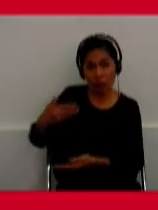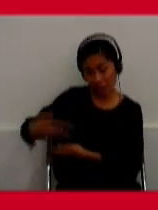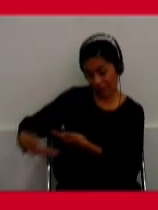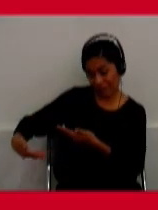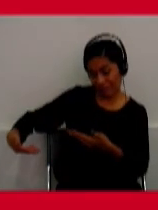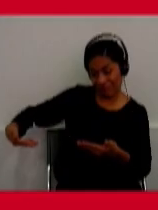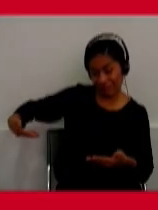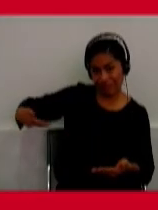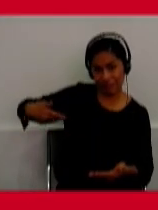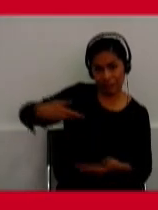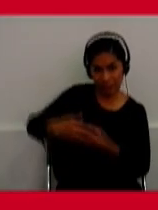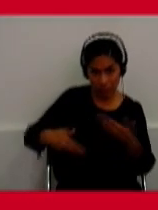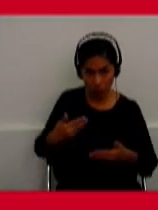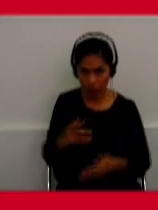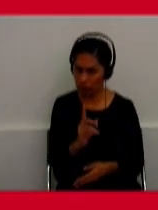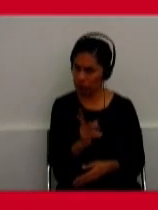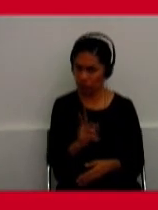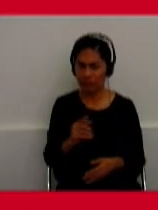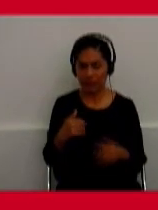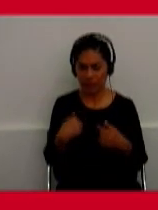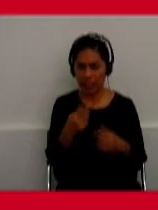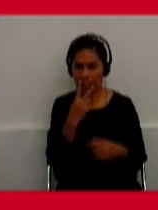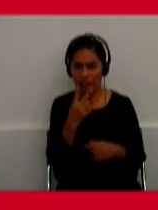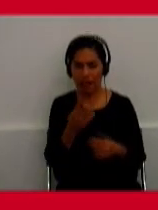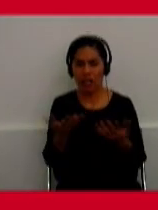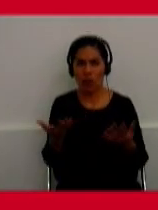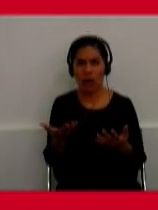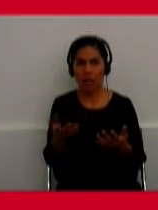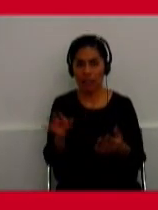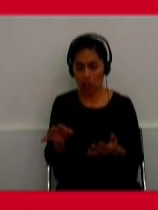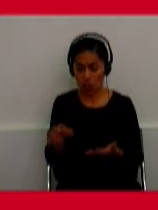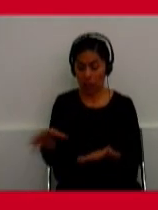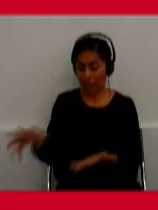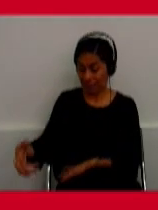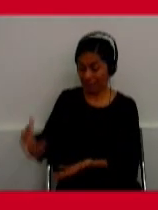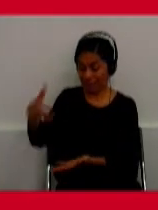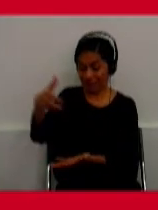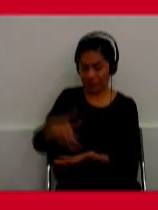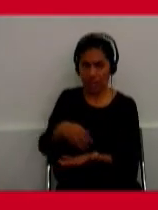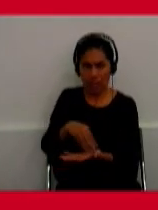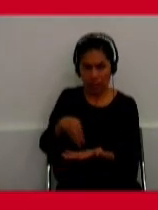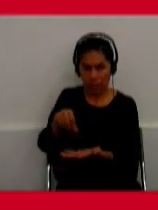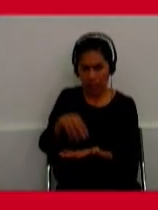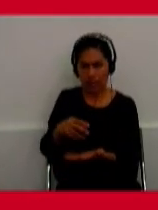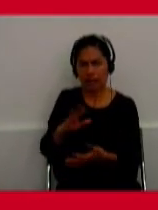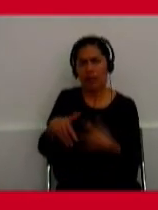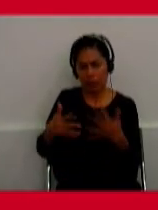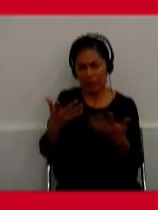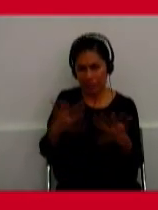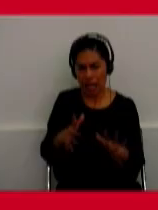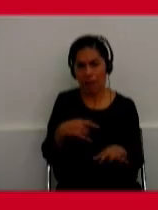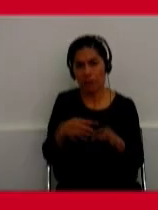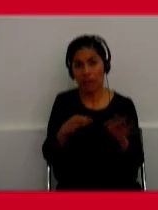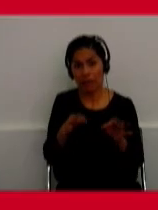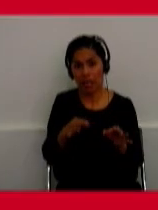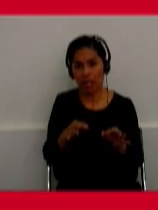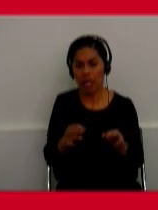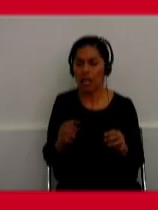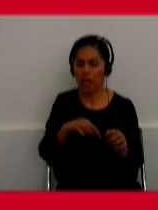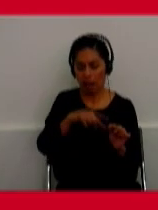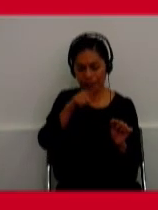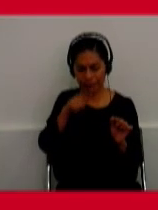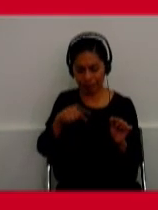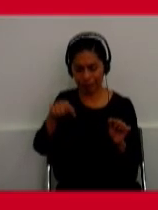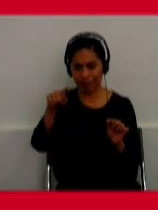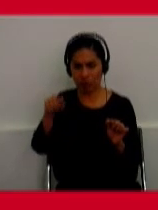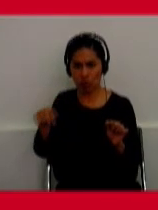cual el espesador te dé una descarga que sea transportable. Es por eso importante la rheología. Más adelante vamos a ver la curva rheológica